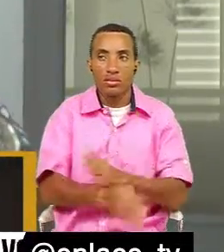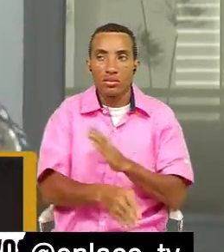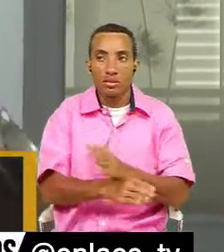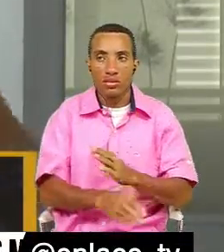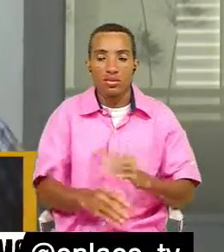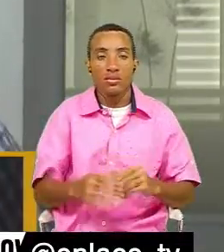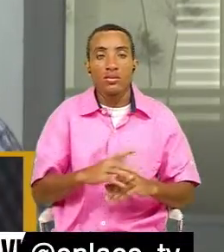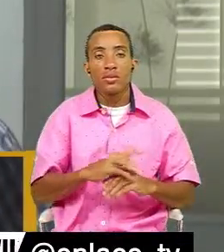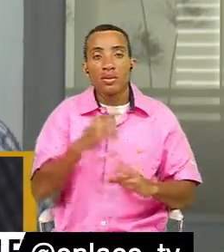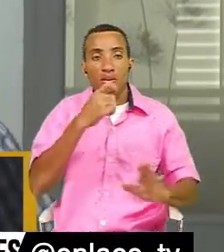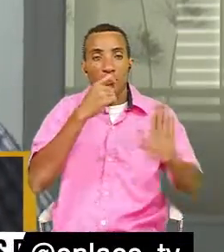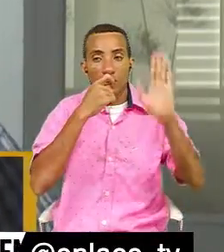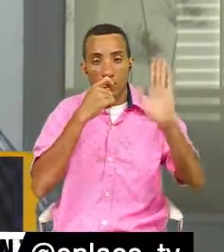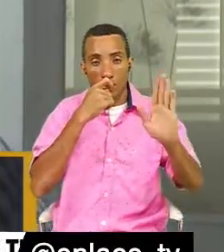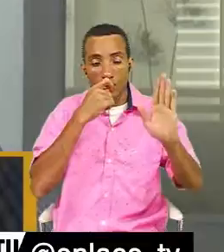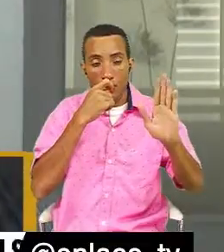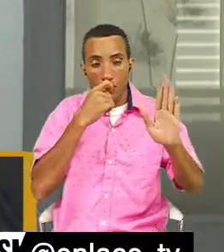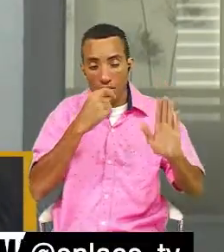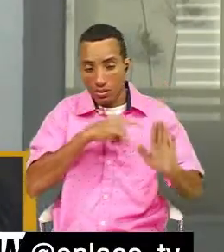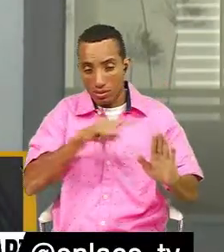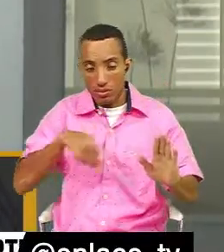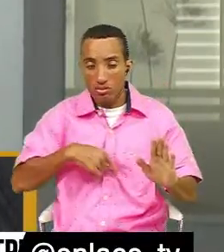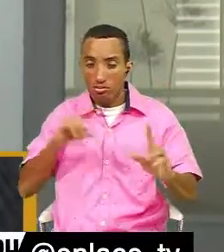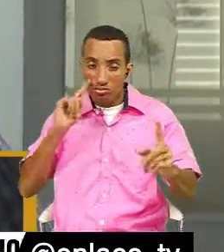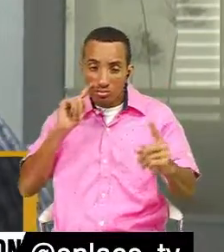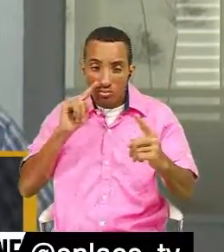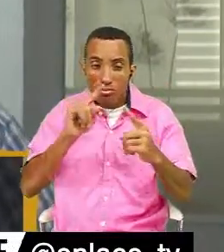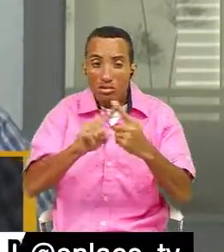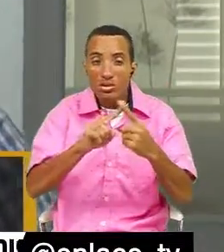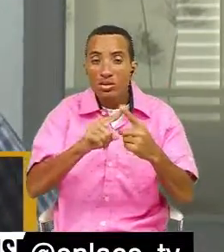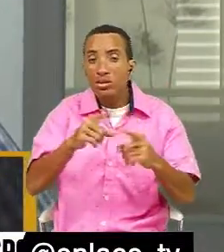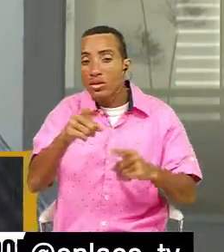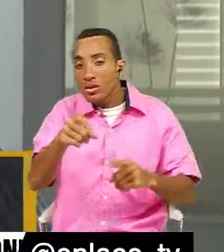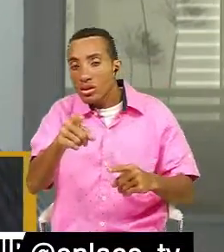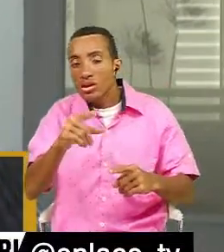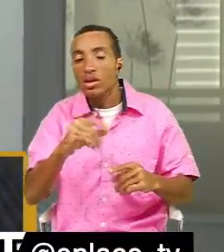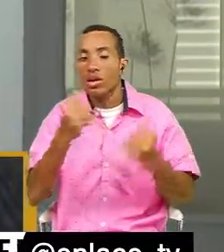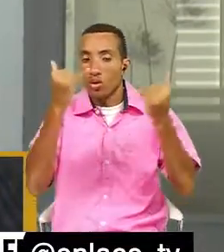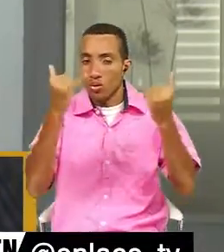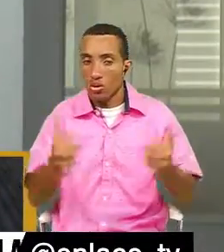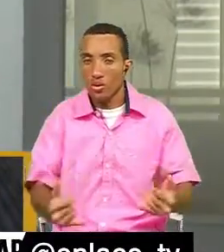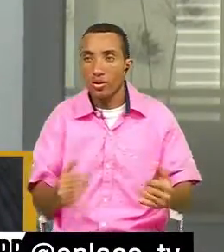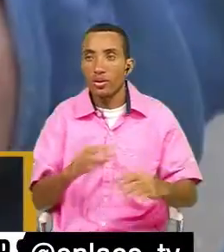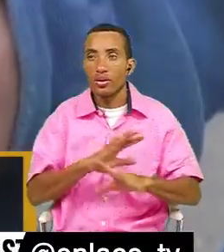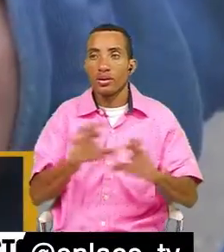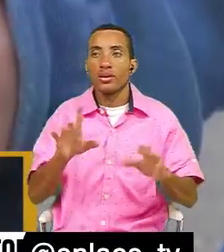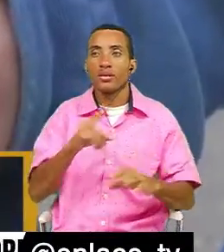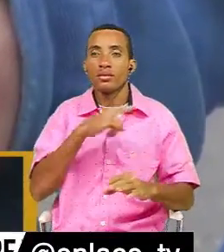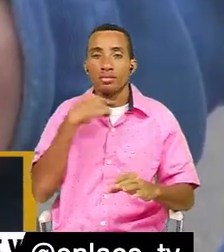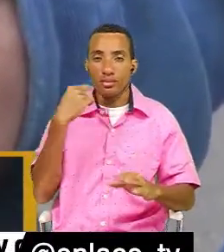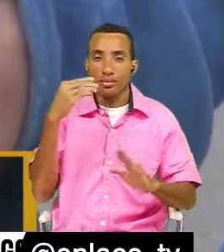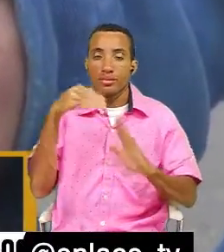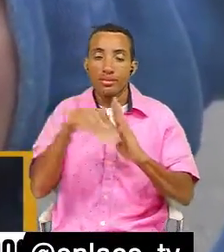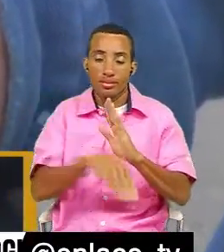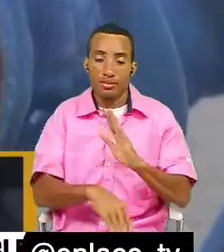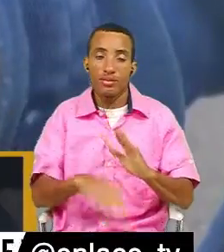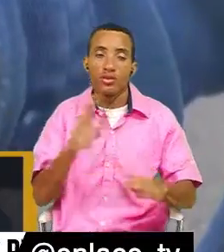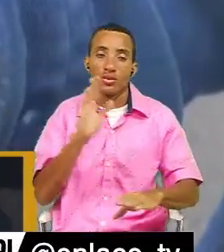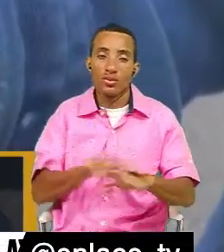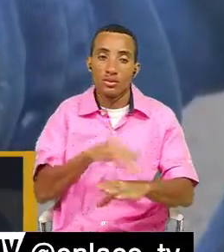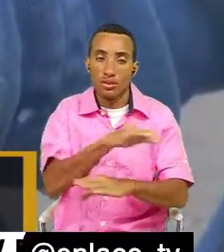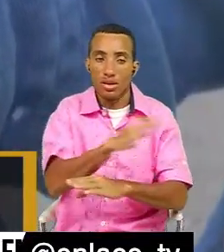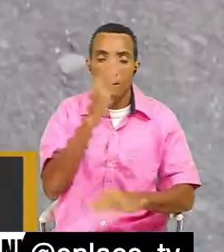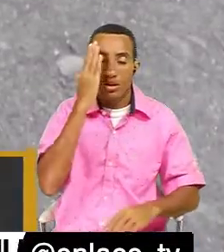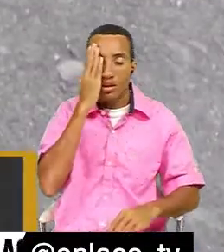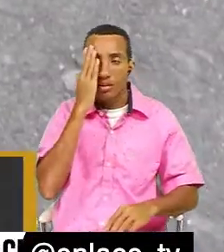mototaxistas, porque eso fue, en nuestro parecer, lo que ocasionó que hoy en día la ciudad sea un caos. El señor Rueda afirma que a Barranca